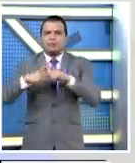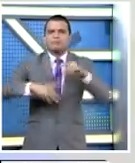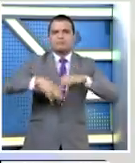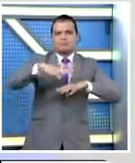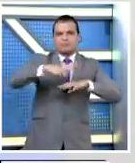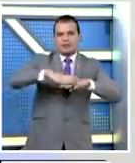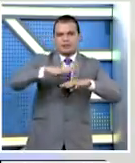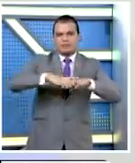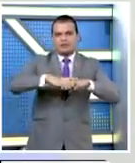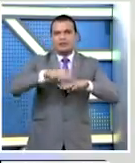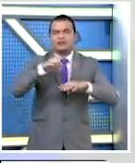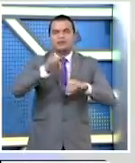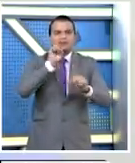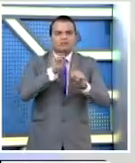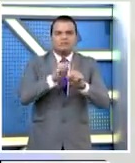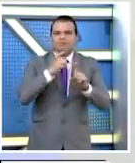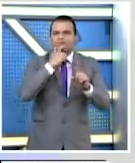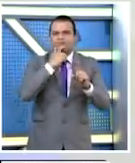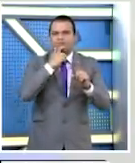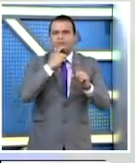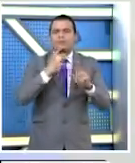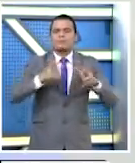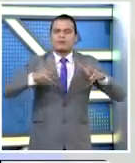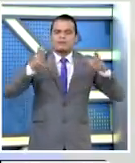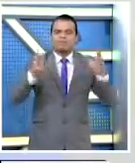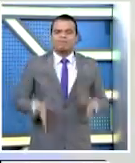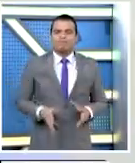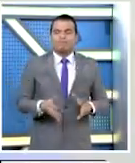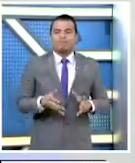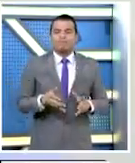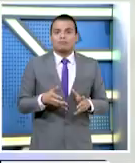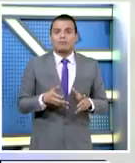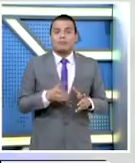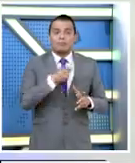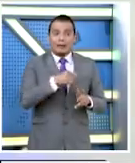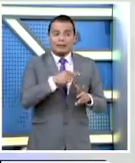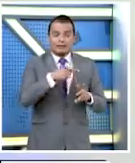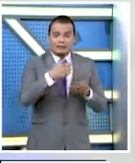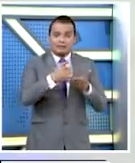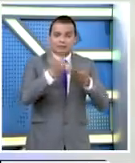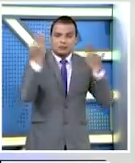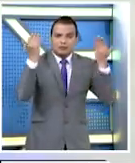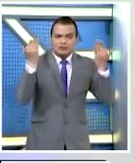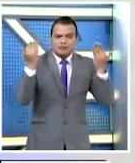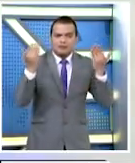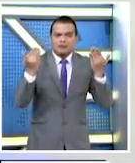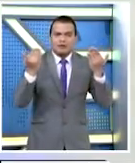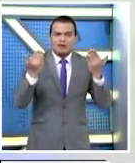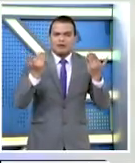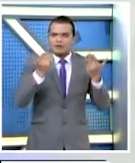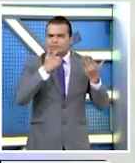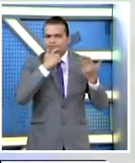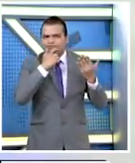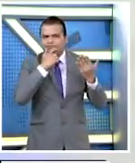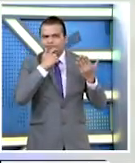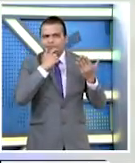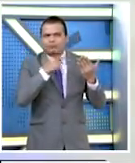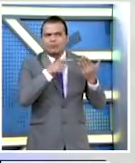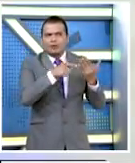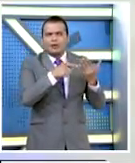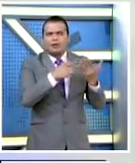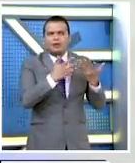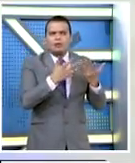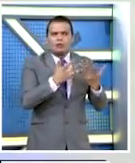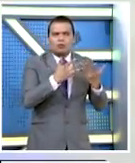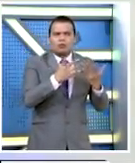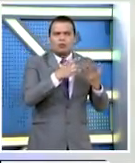funciona este virus qué significa eso estos modelos matemáticos pretende recopilar grandes cantidades de información